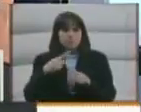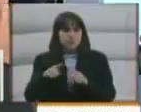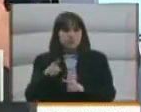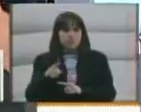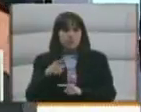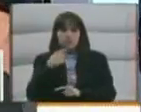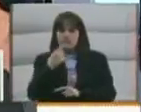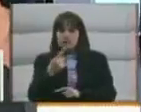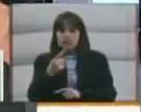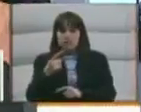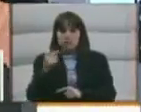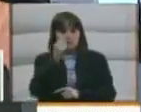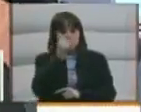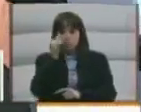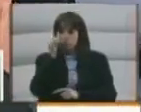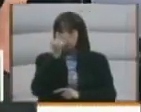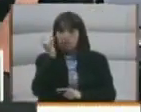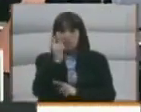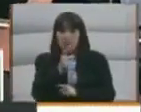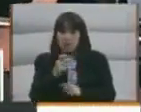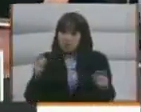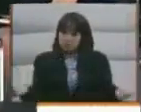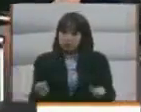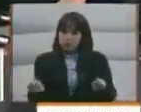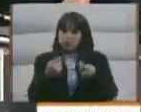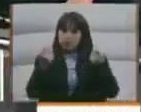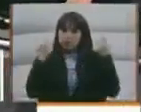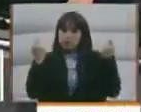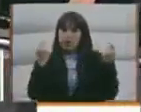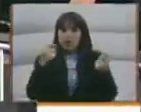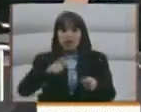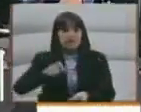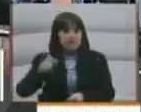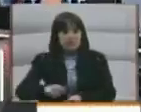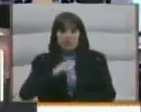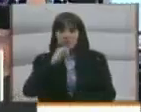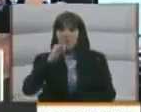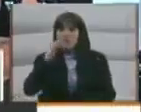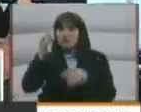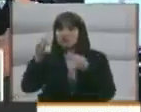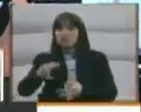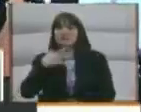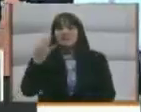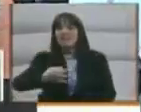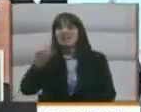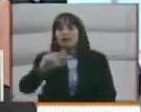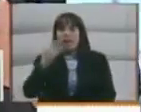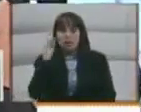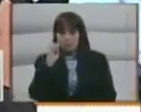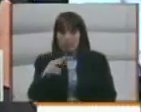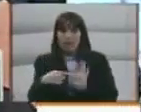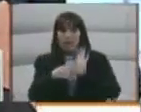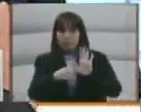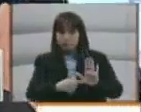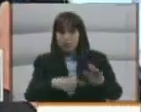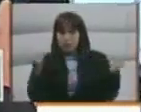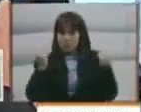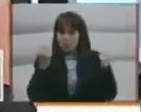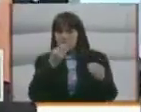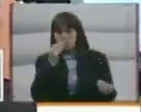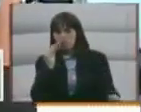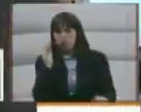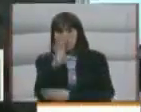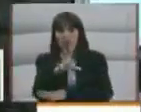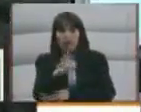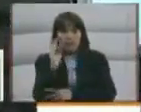programas deben ser abundantes. Hoy más que nunca el pueblo necesita información veraz para que el pueblo vea la realidad. Desde Mérida te mando un beso. Eres de